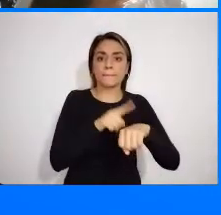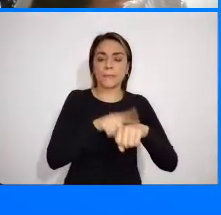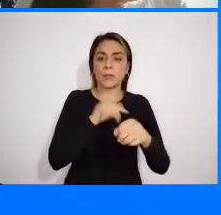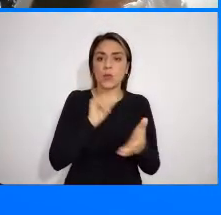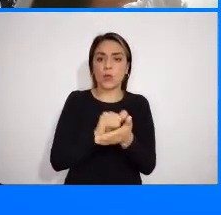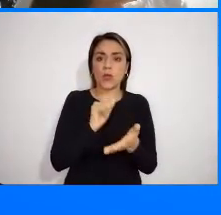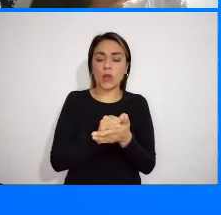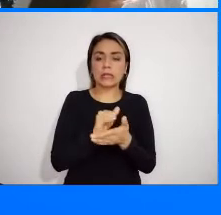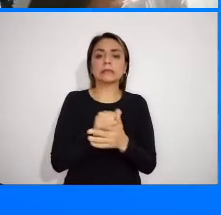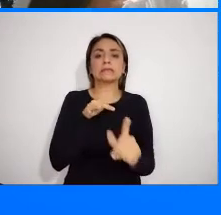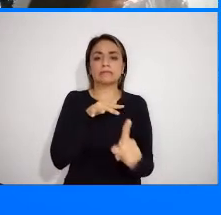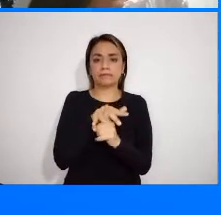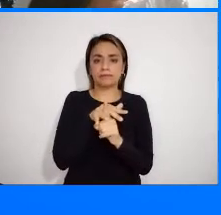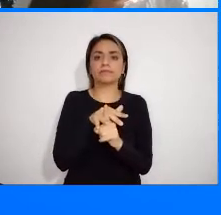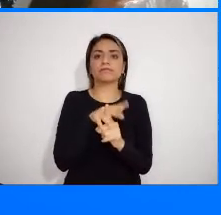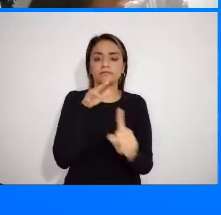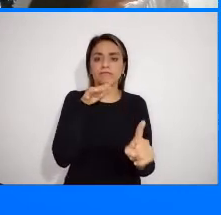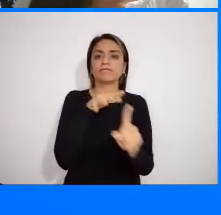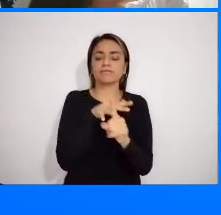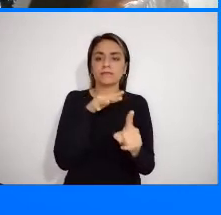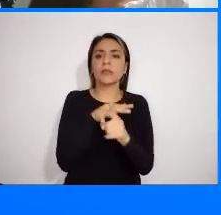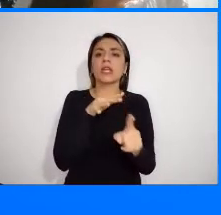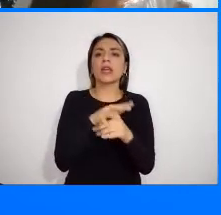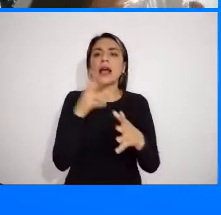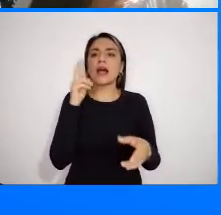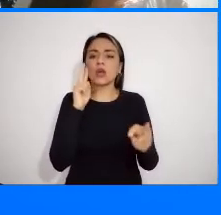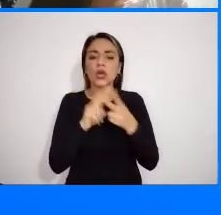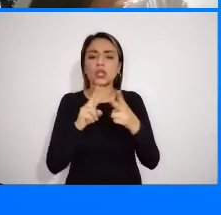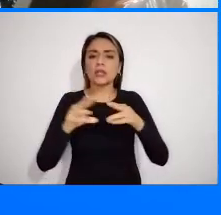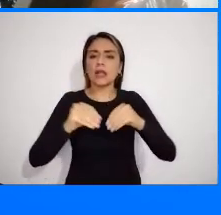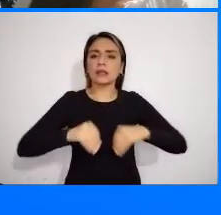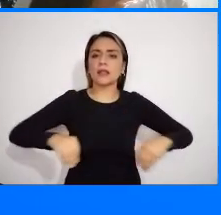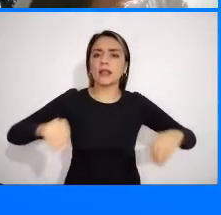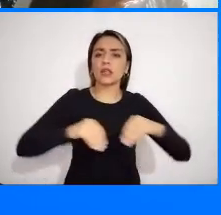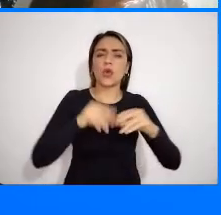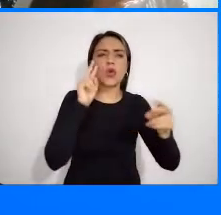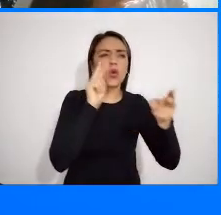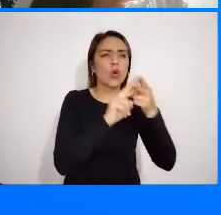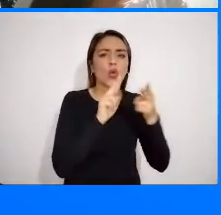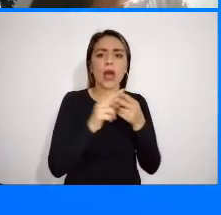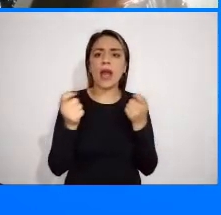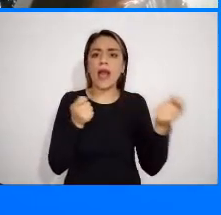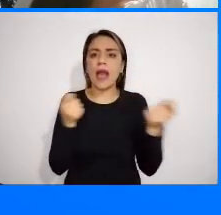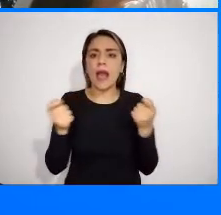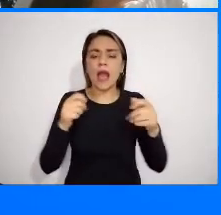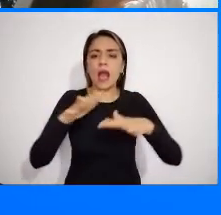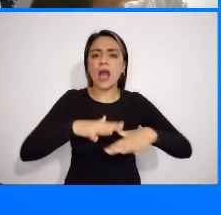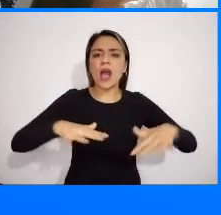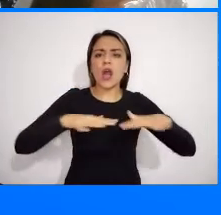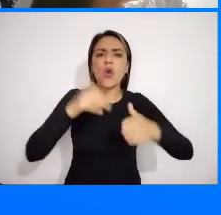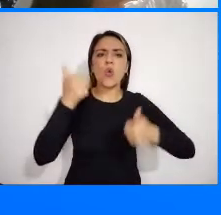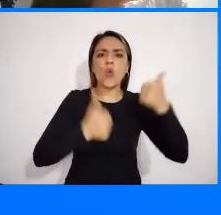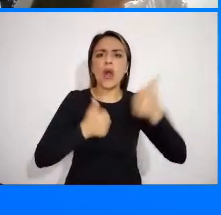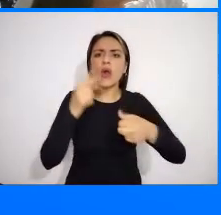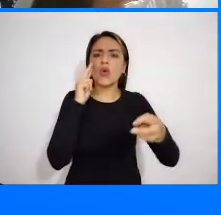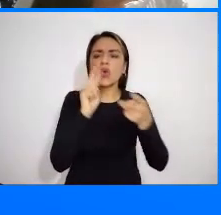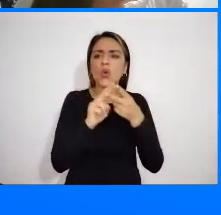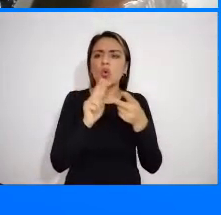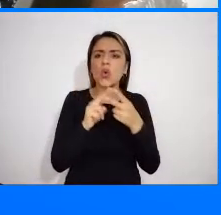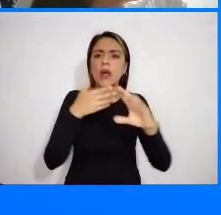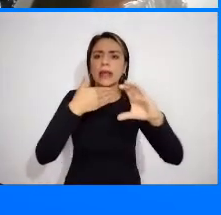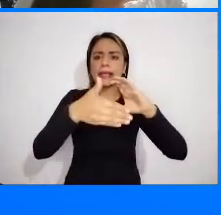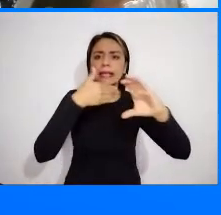tiene implicaciones de conocer muy bien el territorio, el tipo de territorio, de conocer muy bien el clima,